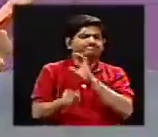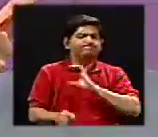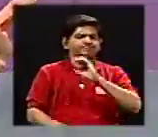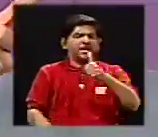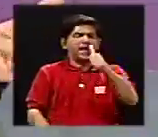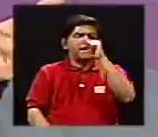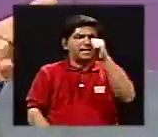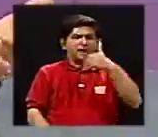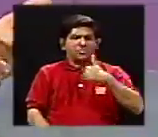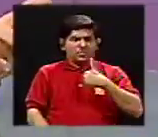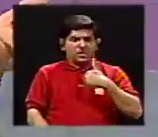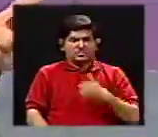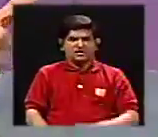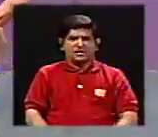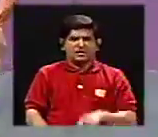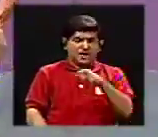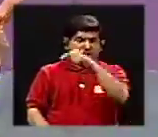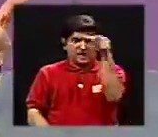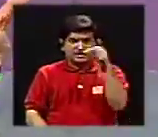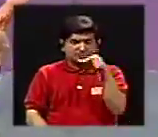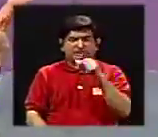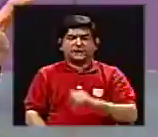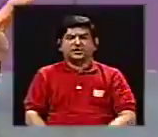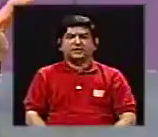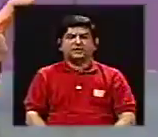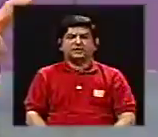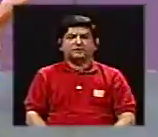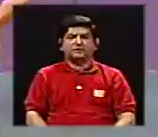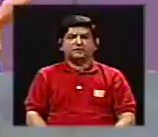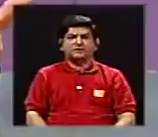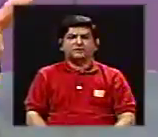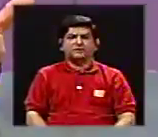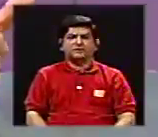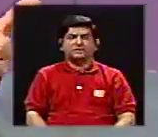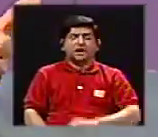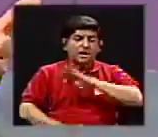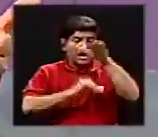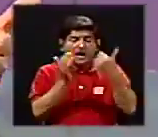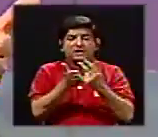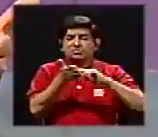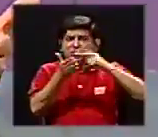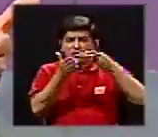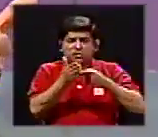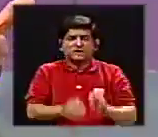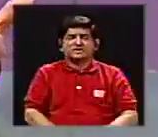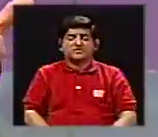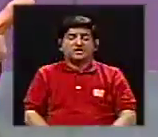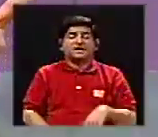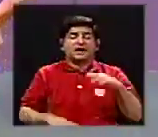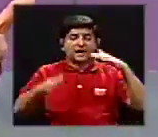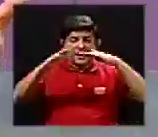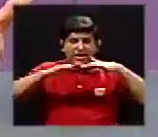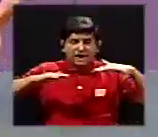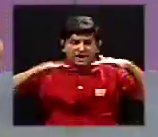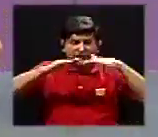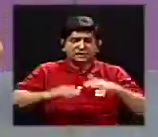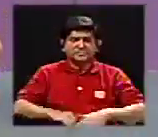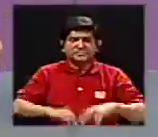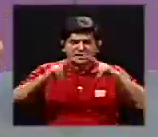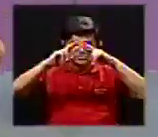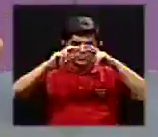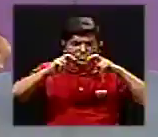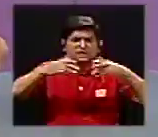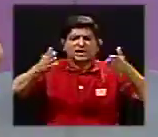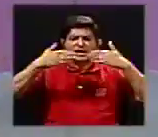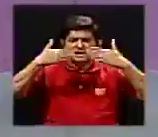calidad del agua del río o la quebrada, en todo lo que tiene que ver con estaciones meteorológicas, que también es muy